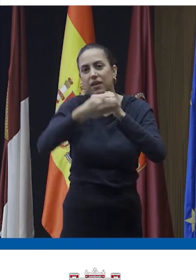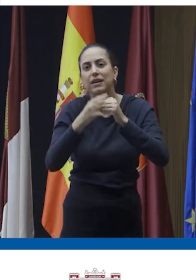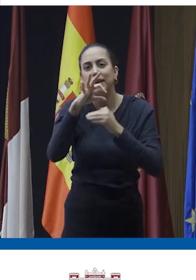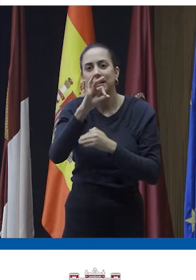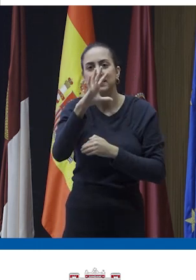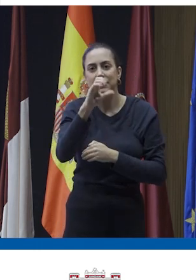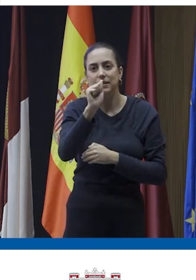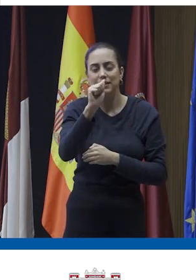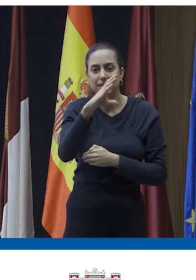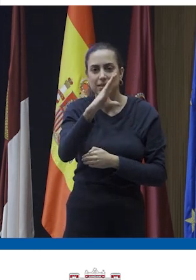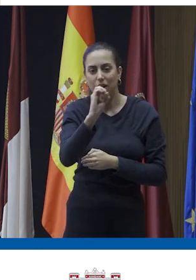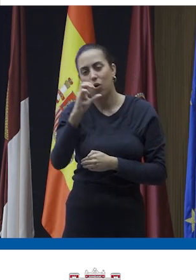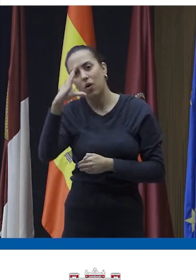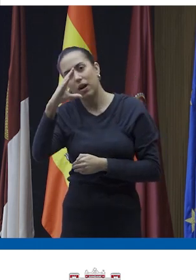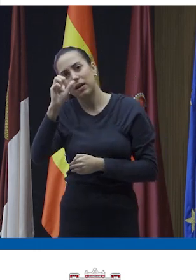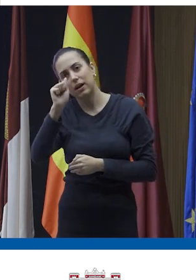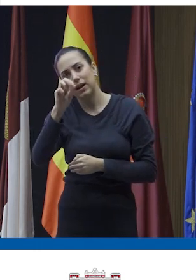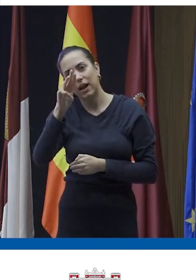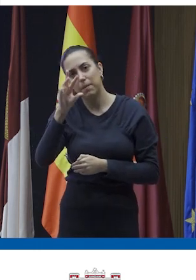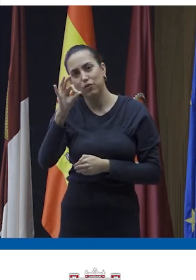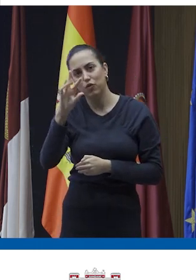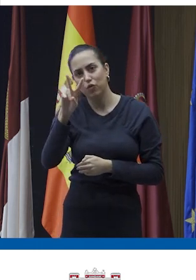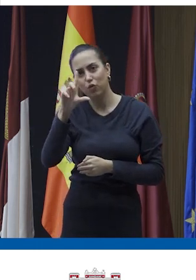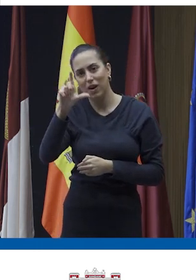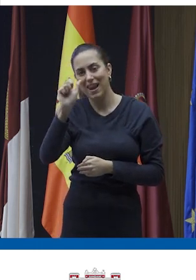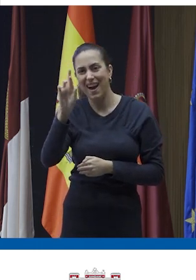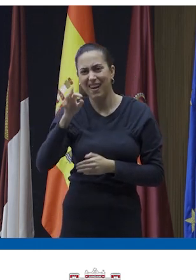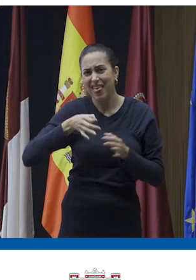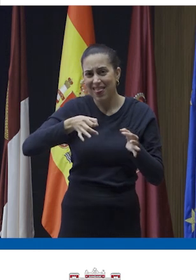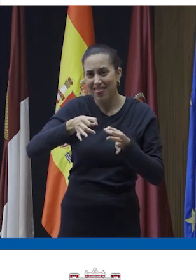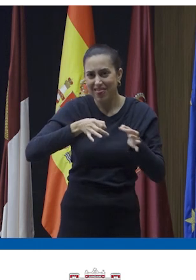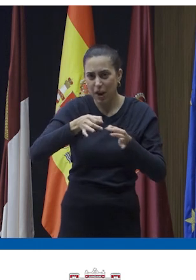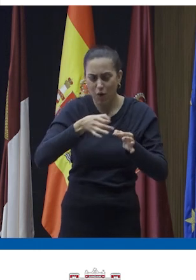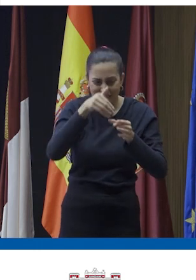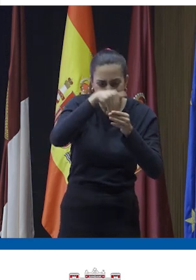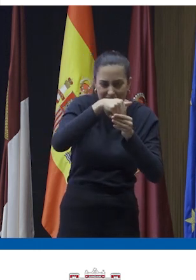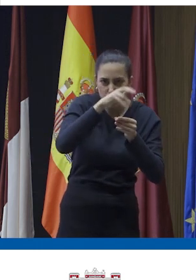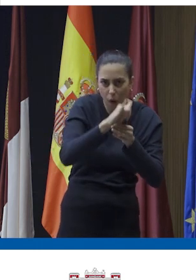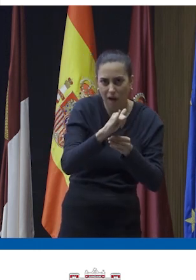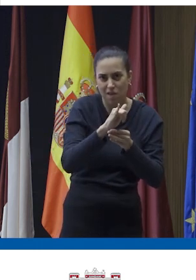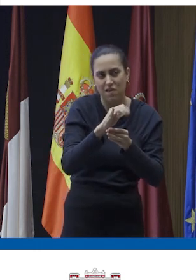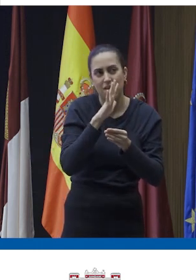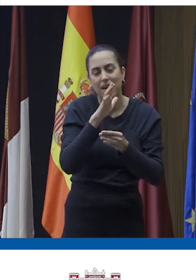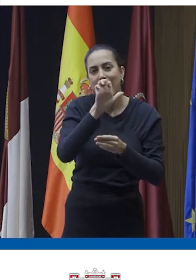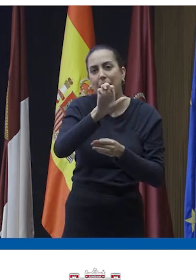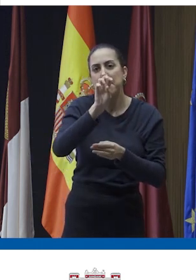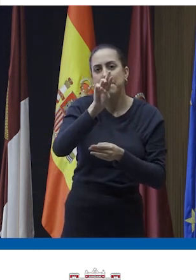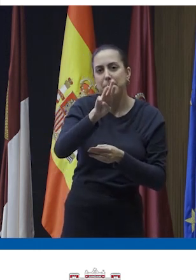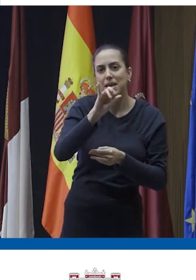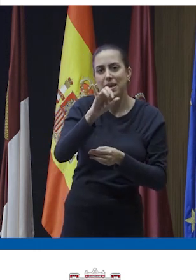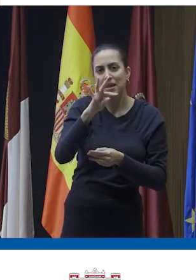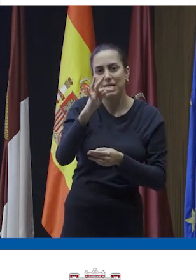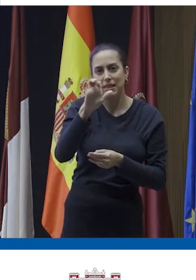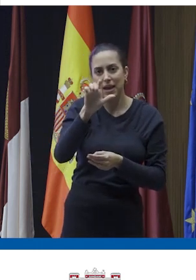quedan pequeños restos de células después de la operación. Son células epiteliales que se conservan en el saco. Entonces estas